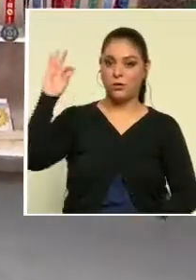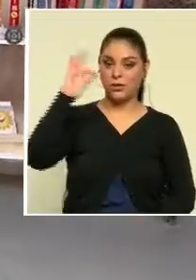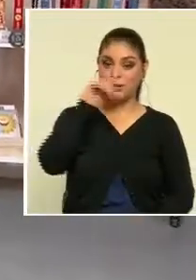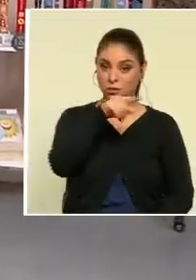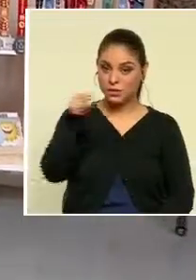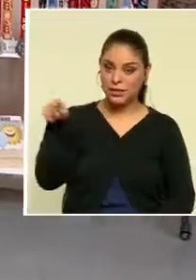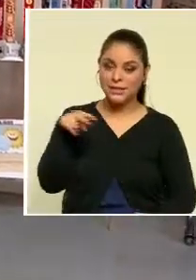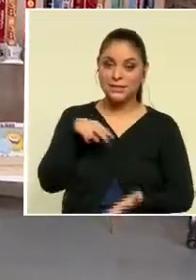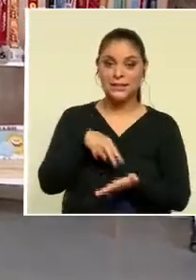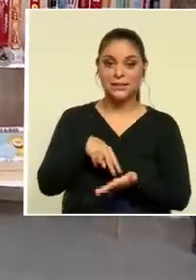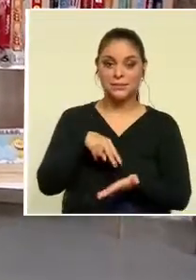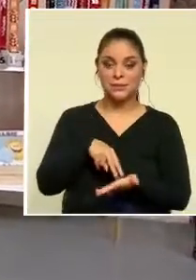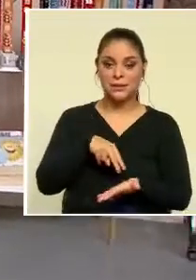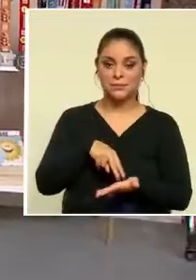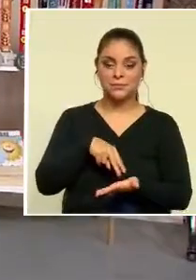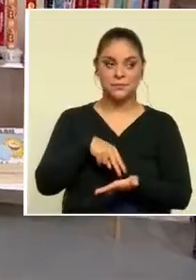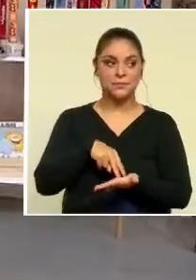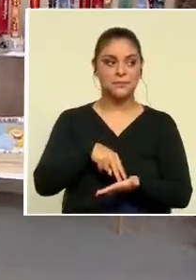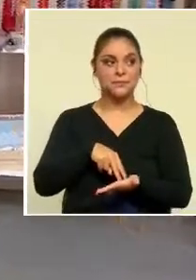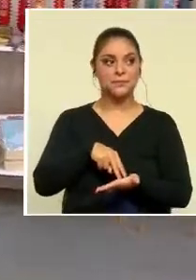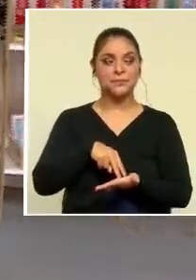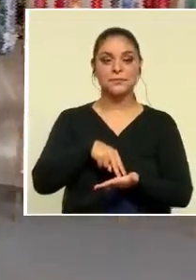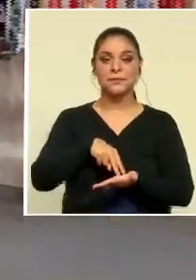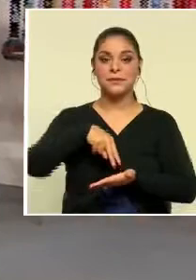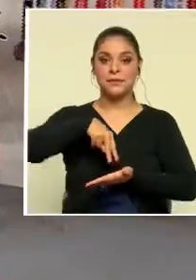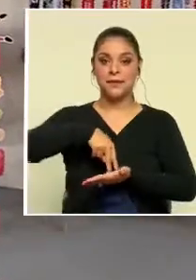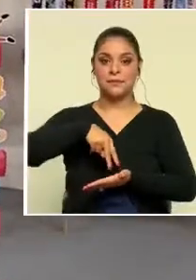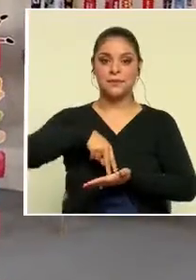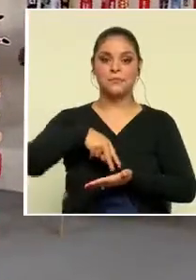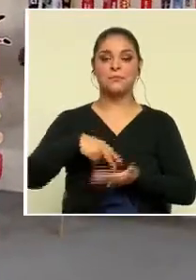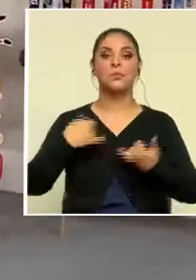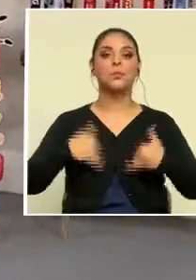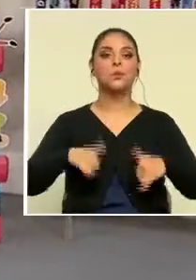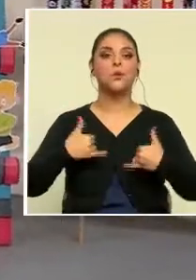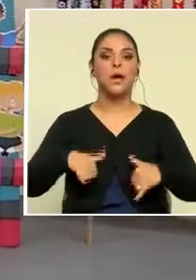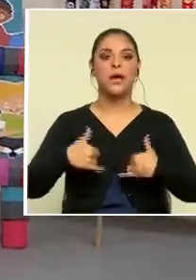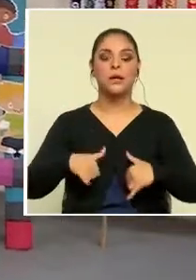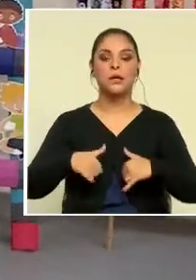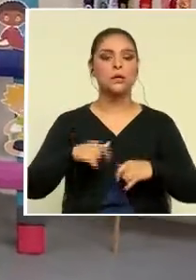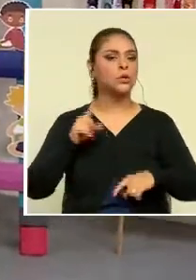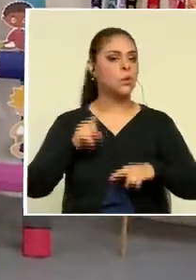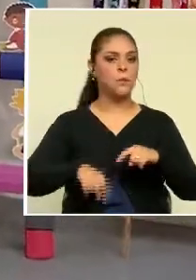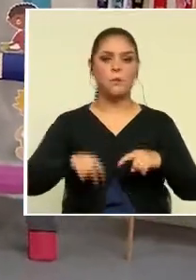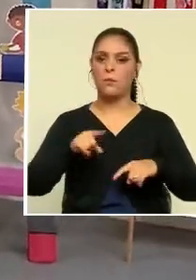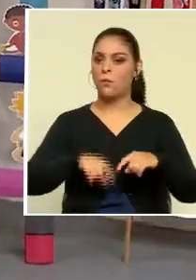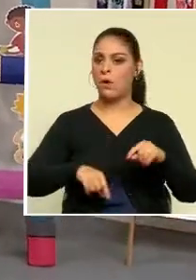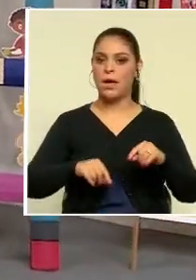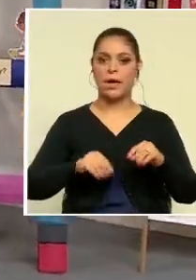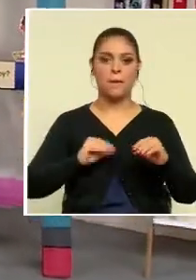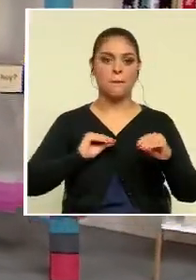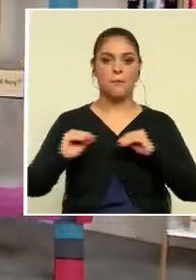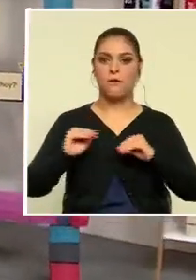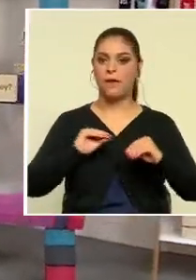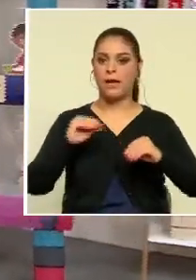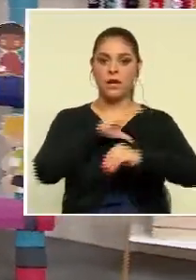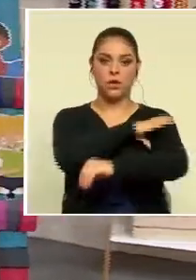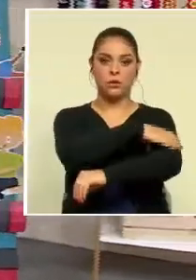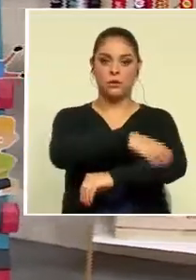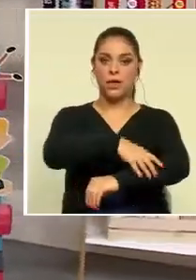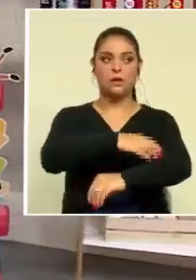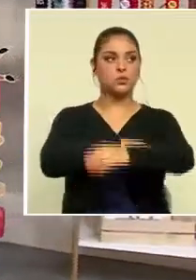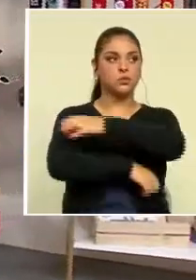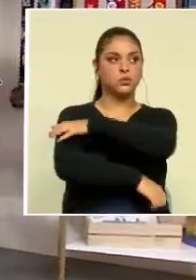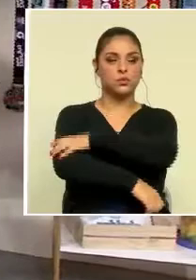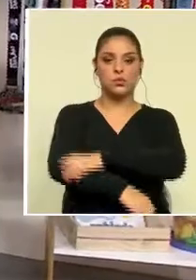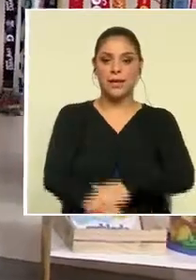pie vamos a hacer el siguiente juego no podemos mover los brazos no se pueden mover los